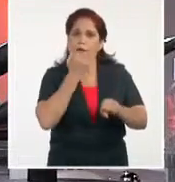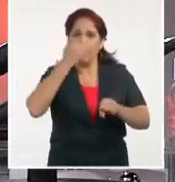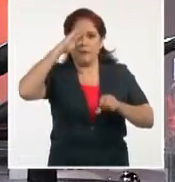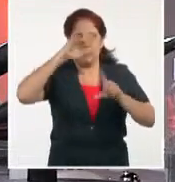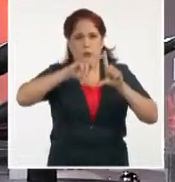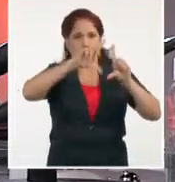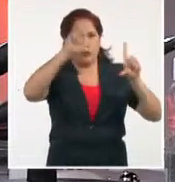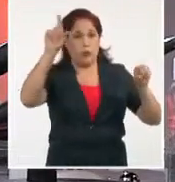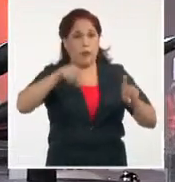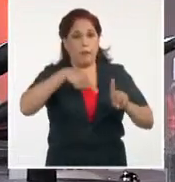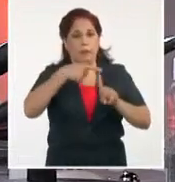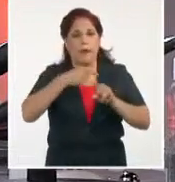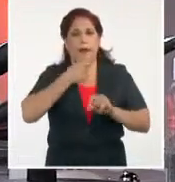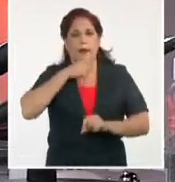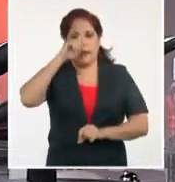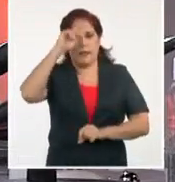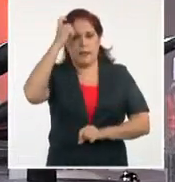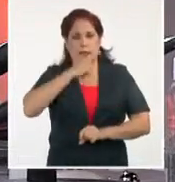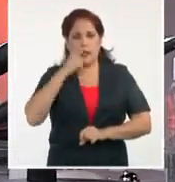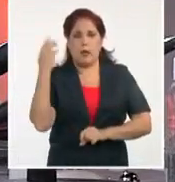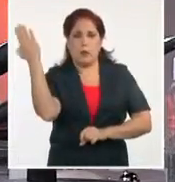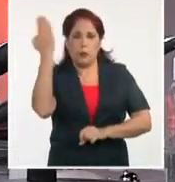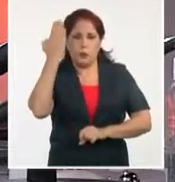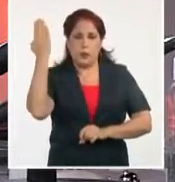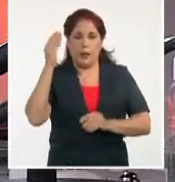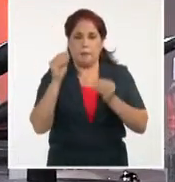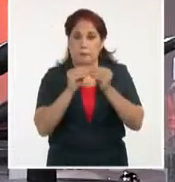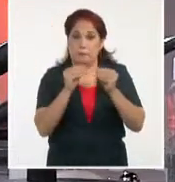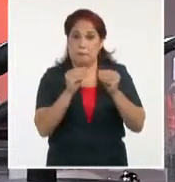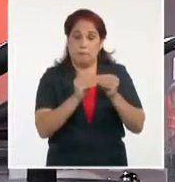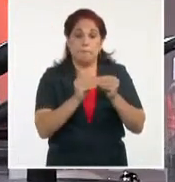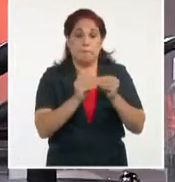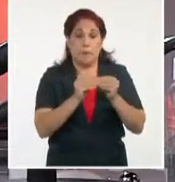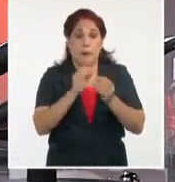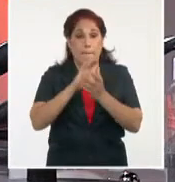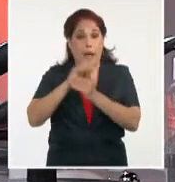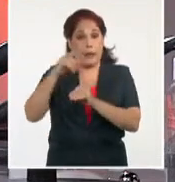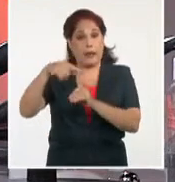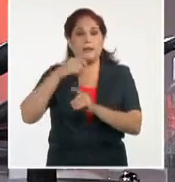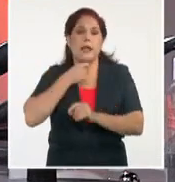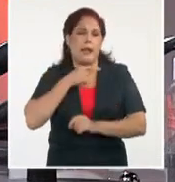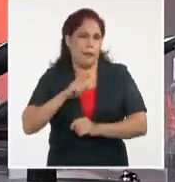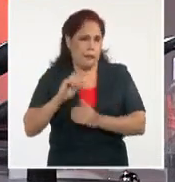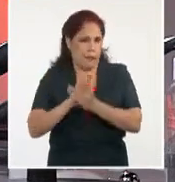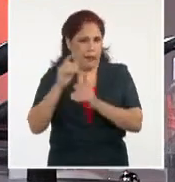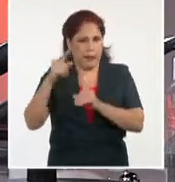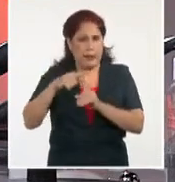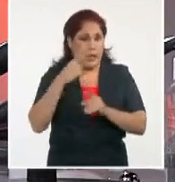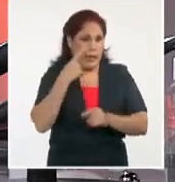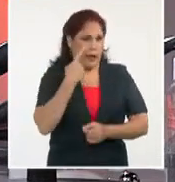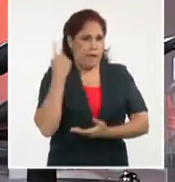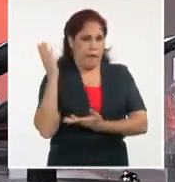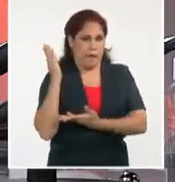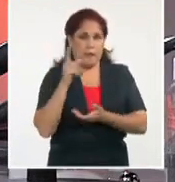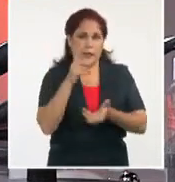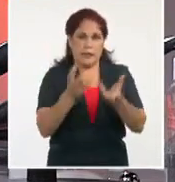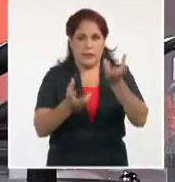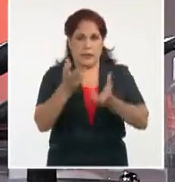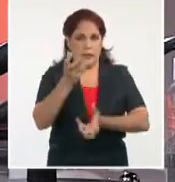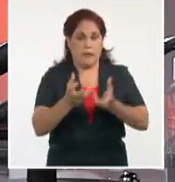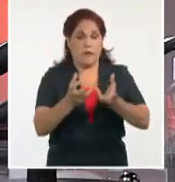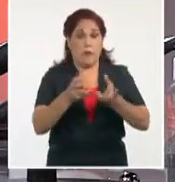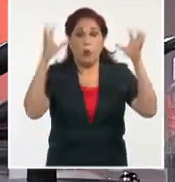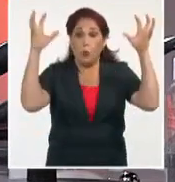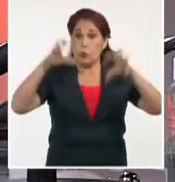afectando a buena parte del territorio y Matanzas, por ejemplo. Bueno, veíamos Cienfuegos, que fue lugar de bastantes lluvias,